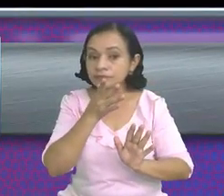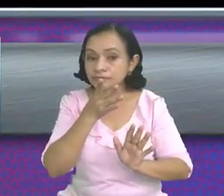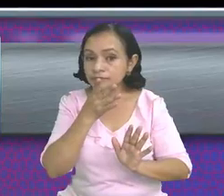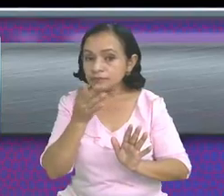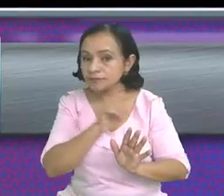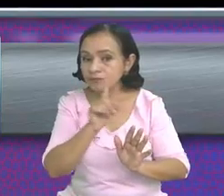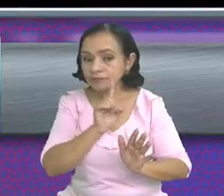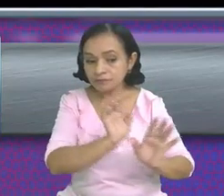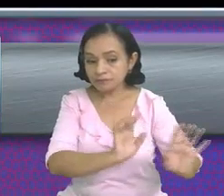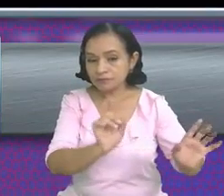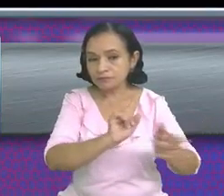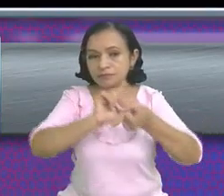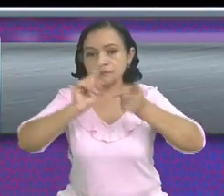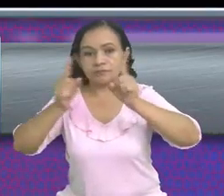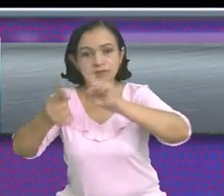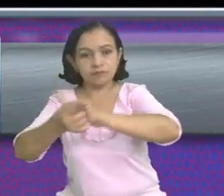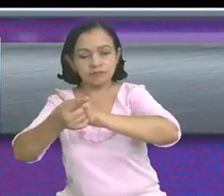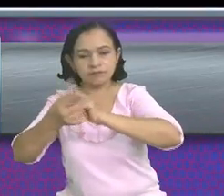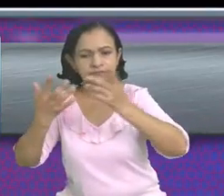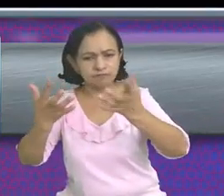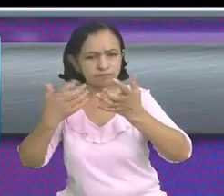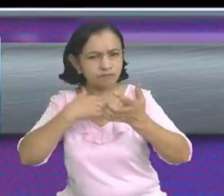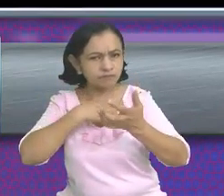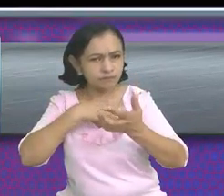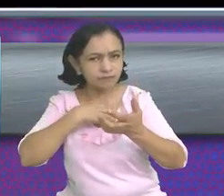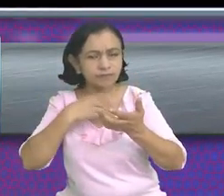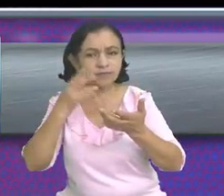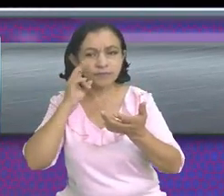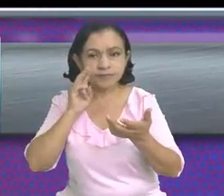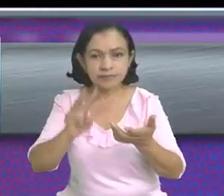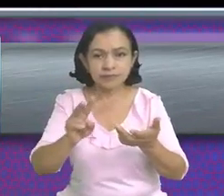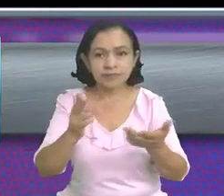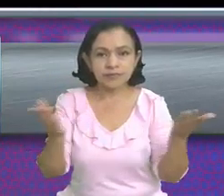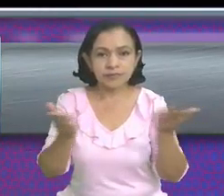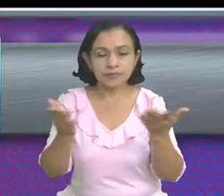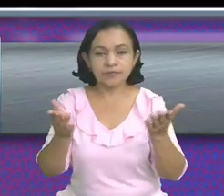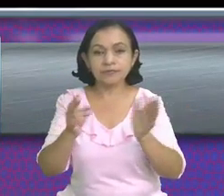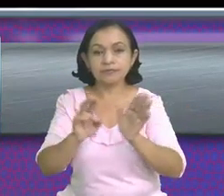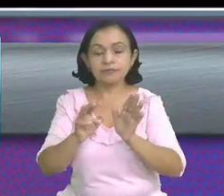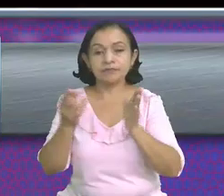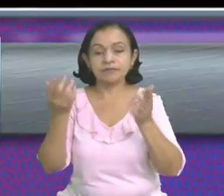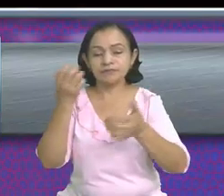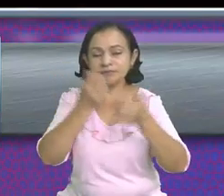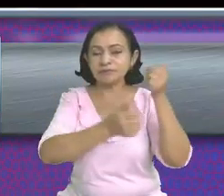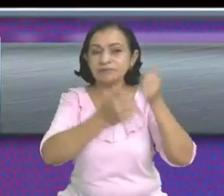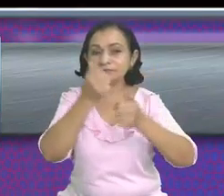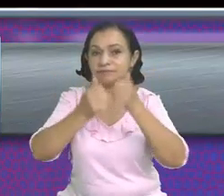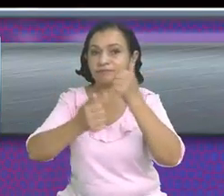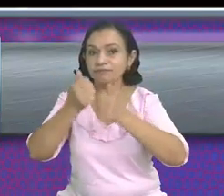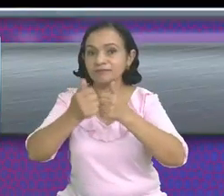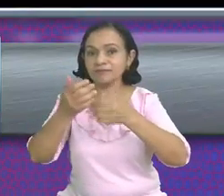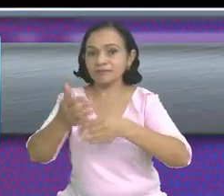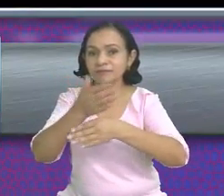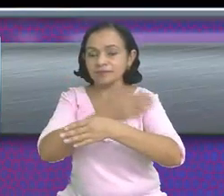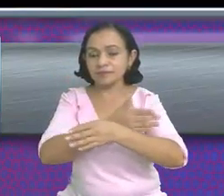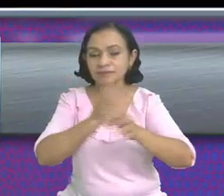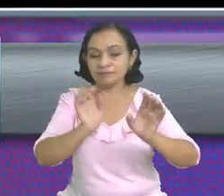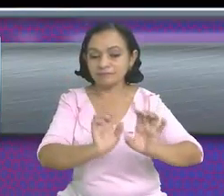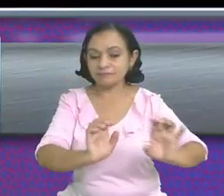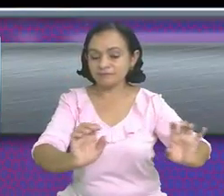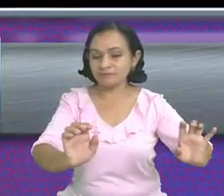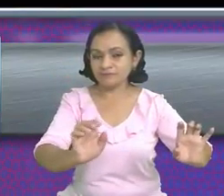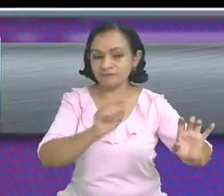qué quiero ser, cómo quiero ser. Se marcan también o resurgen muchos problemas que tal vez no están resueltos desde la